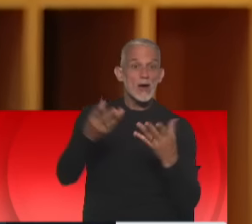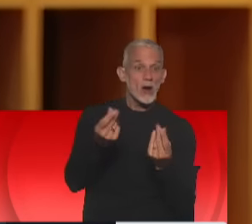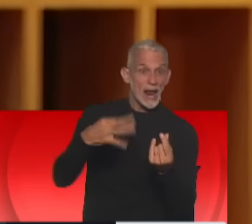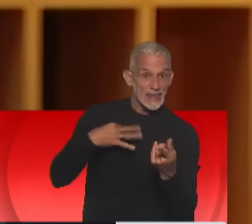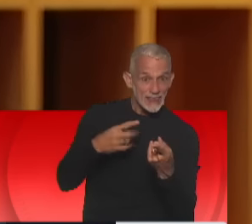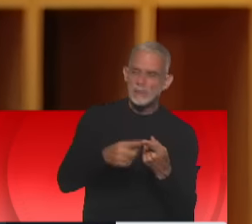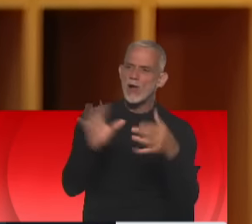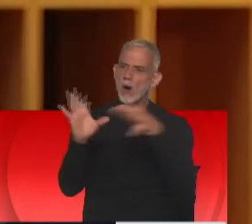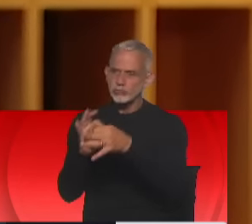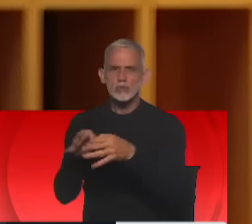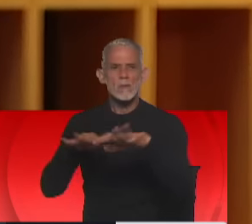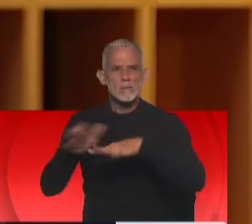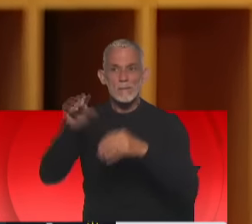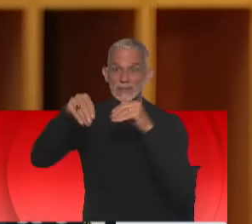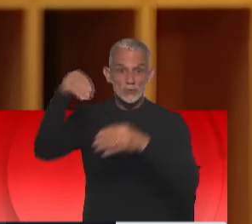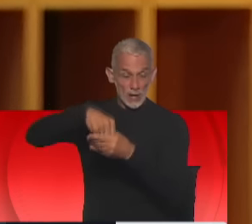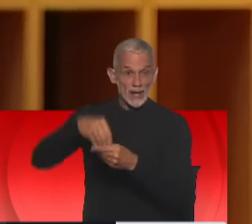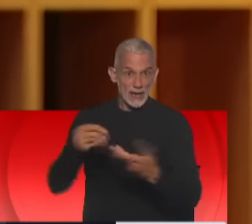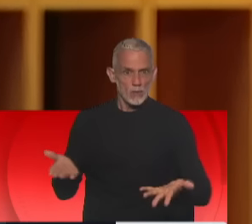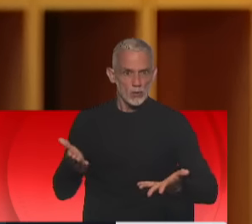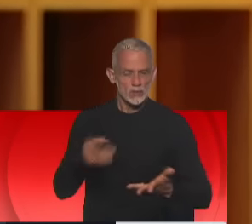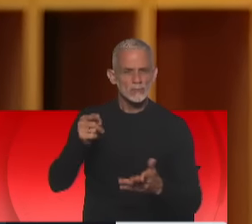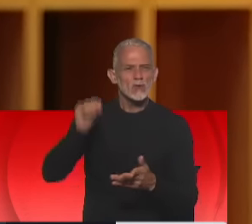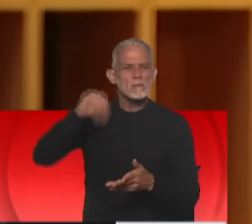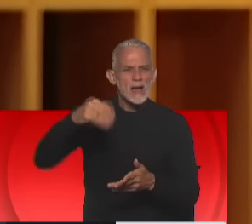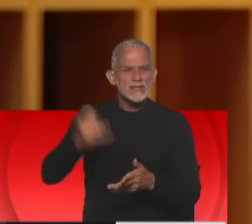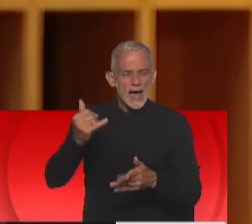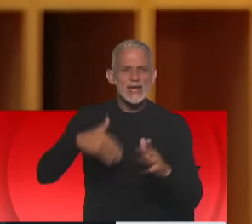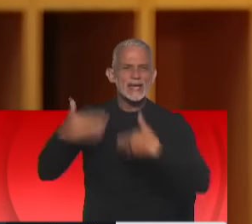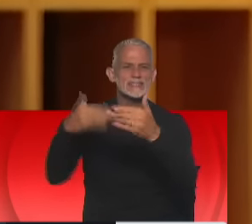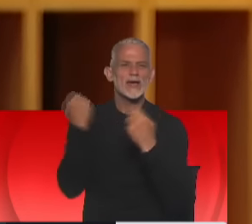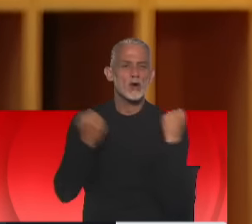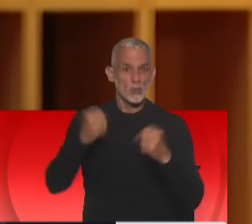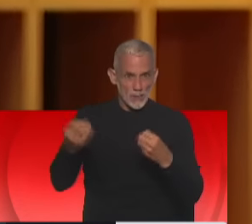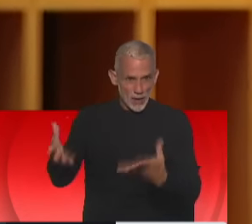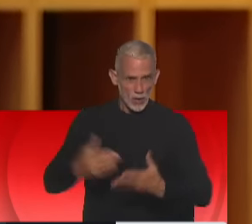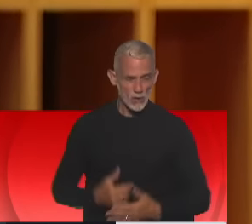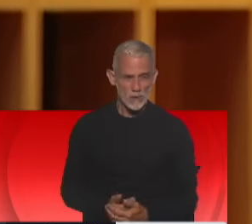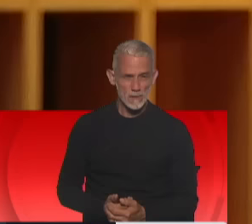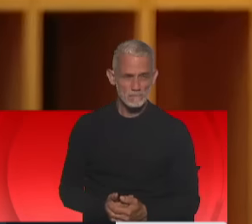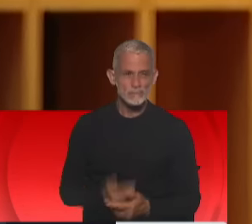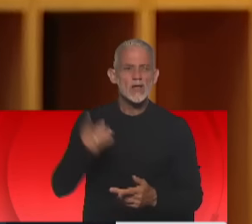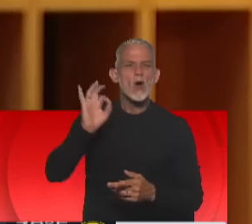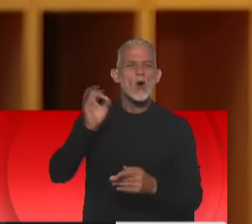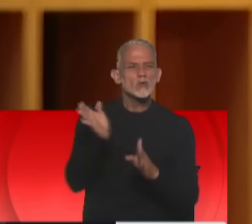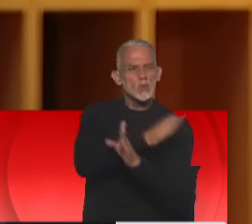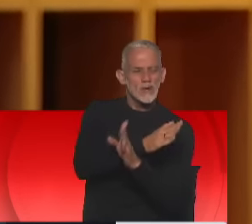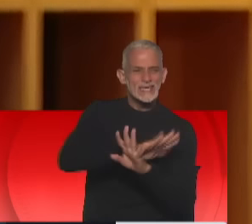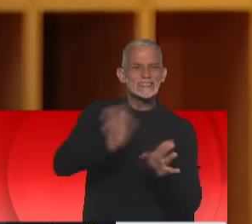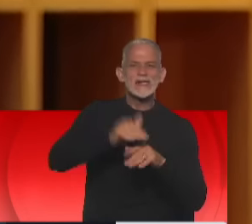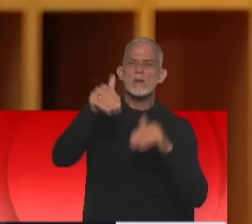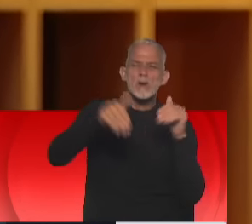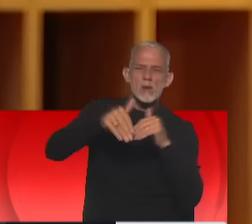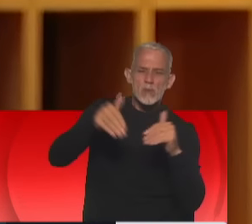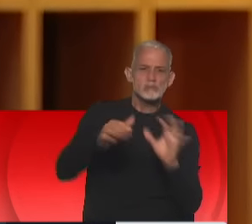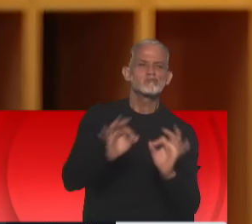vida afianza más y más votantes y esto profundiza aún más el crecimiento económico. En octubre cruzamos el Rubicón de